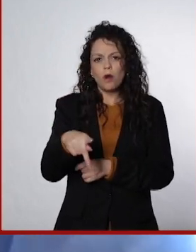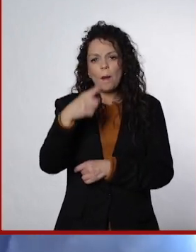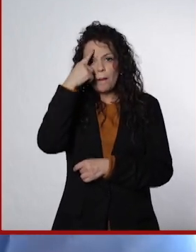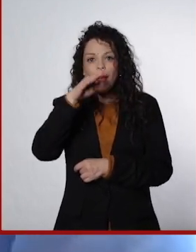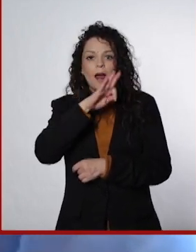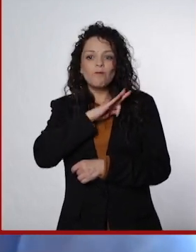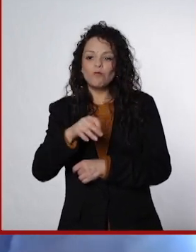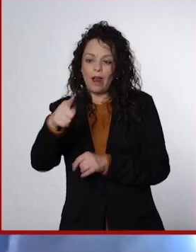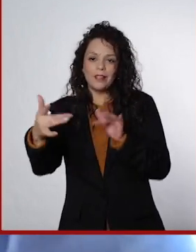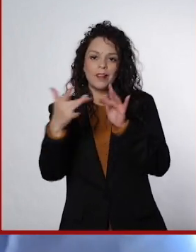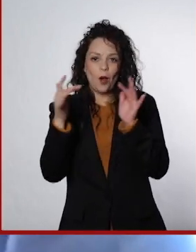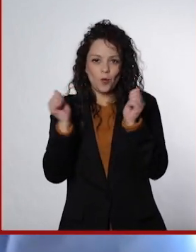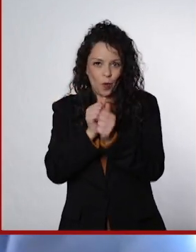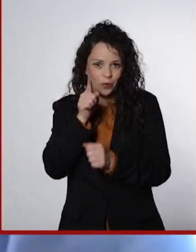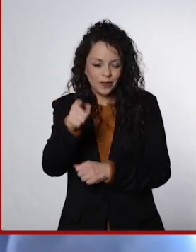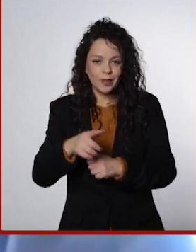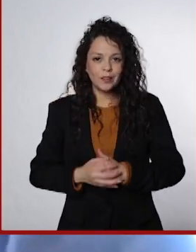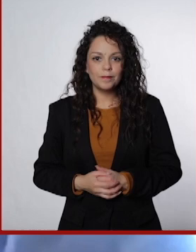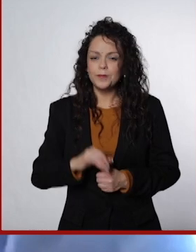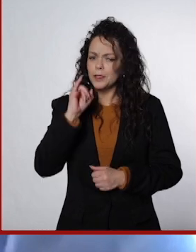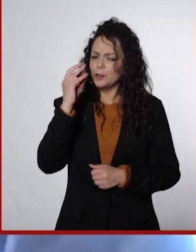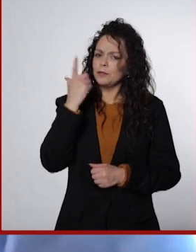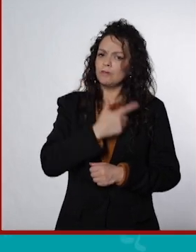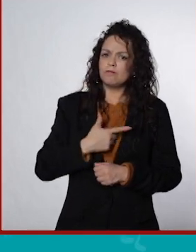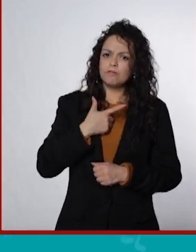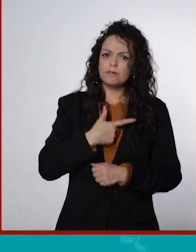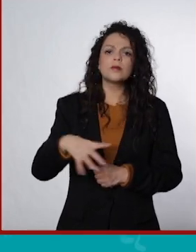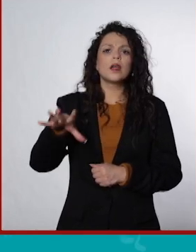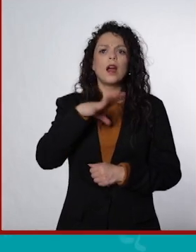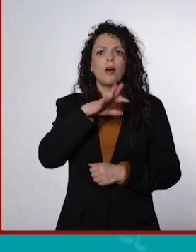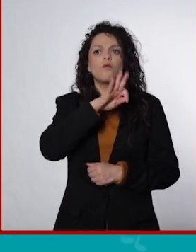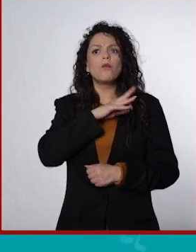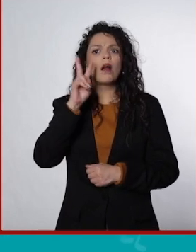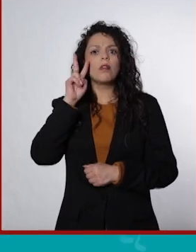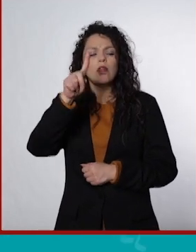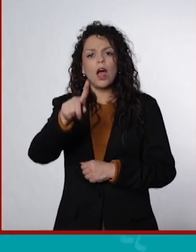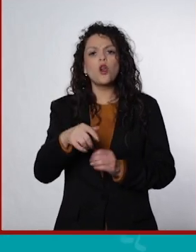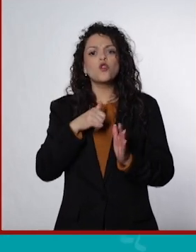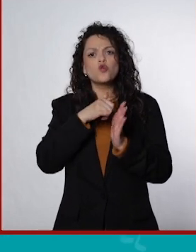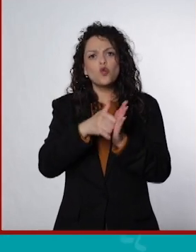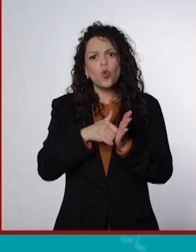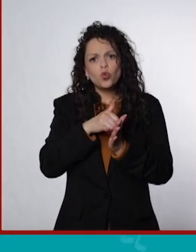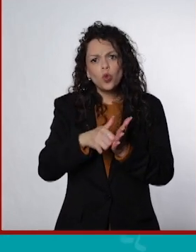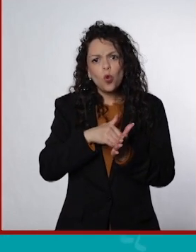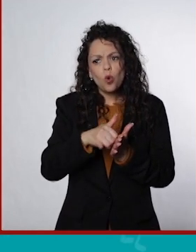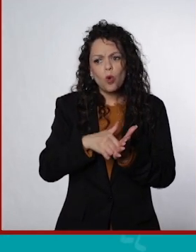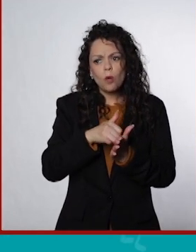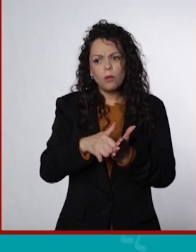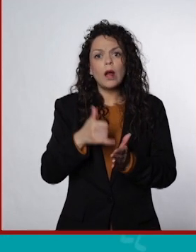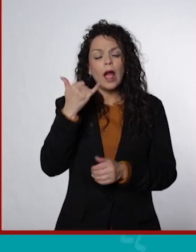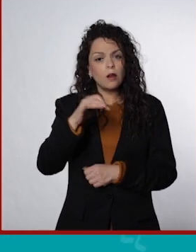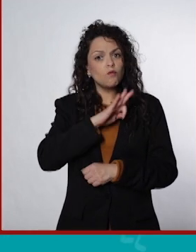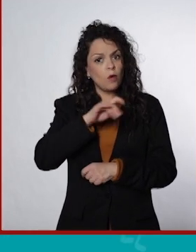Solo decirles que si les interesa, hay material mío en YouTube que se puede ver y el libro para que se puede revisar. Con una